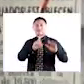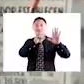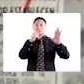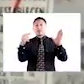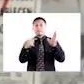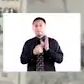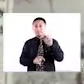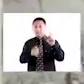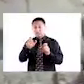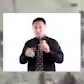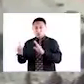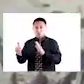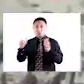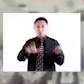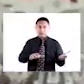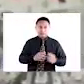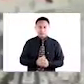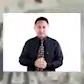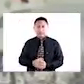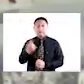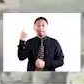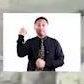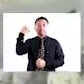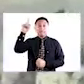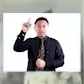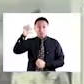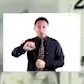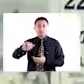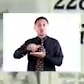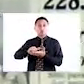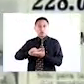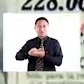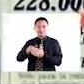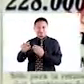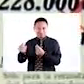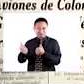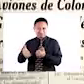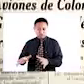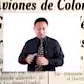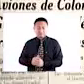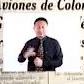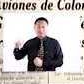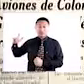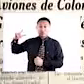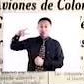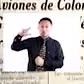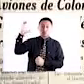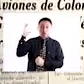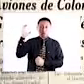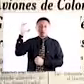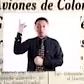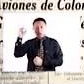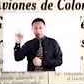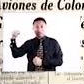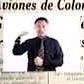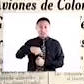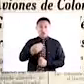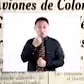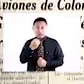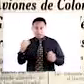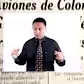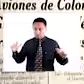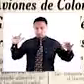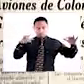Se registraron más de 6.000 personas muertas y las pérdidas sumaban 1.000 millones de sucres. Aviones de Colombia, Bolivia, Guatemala y